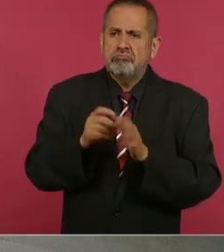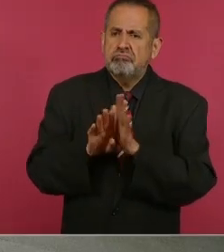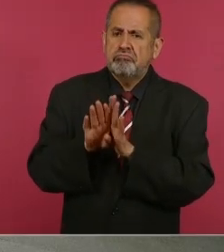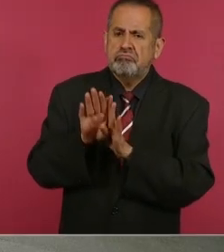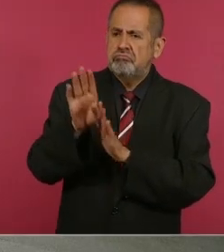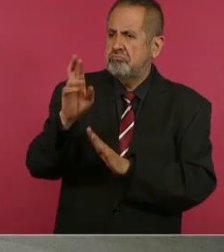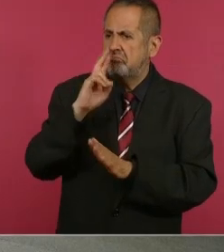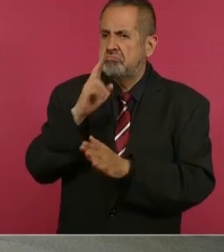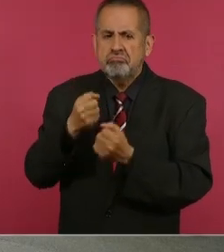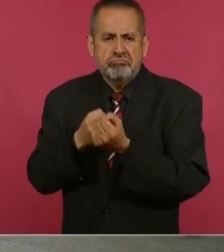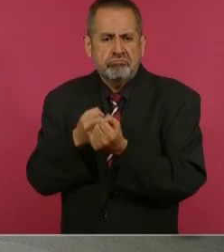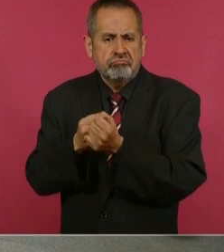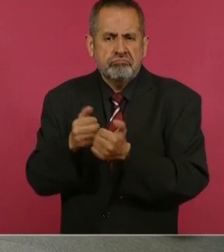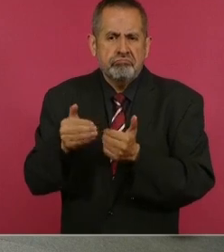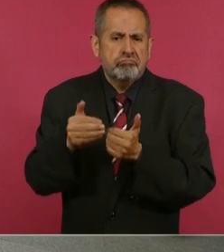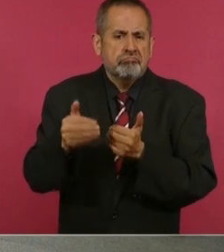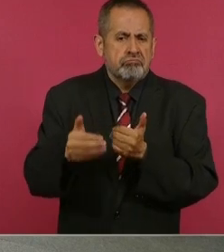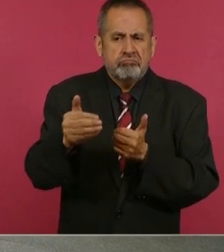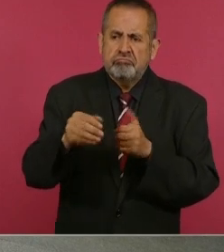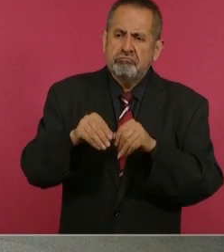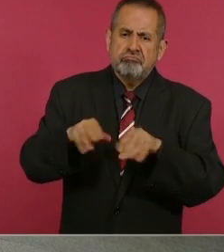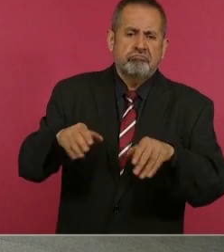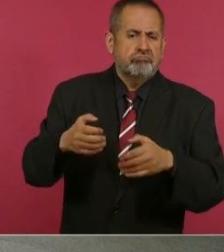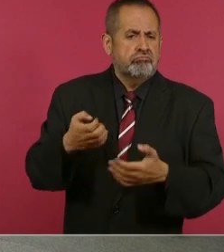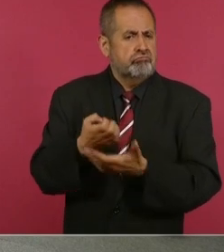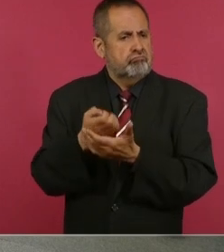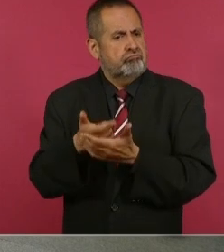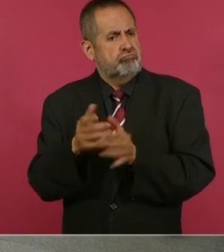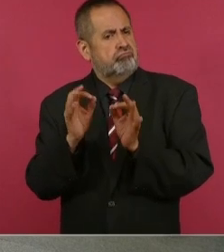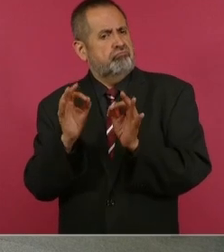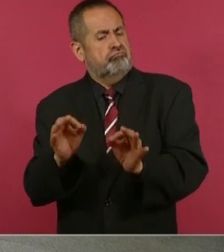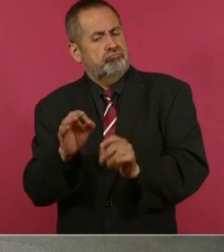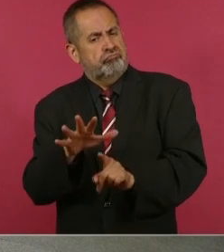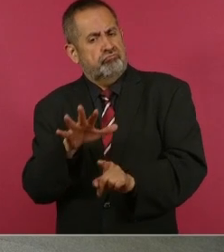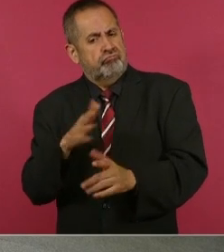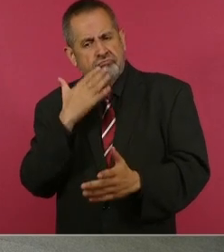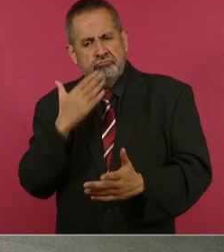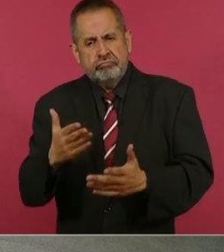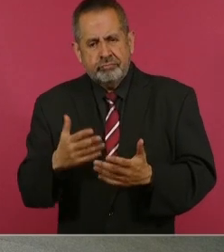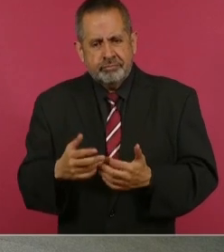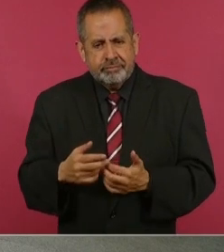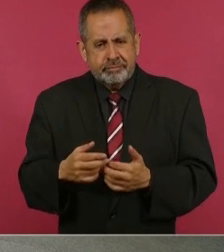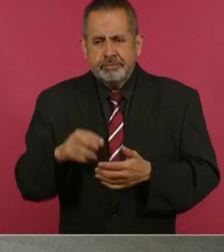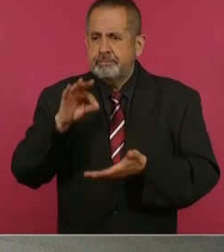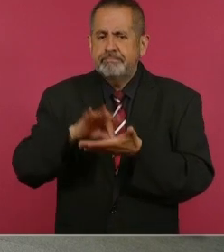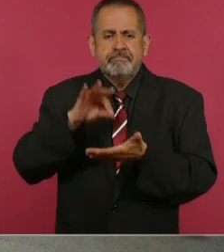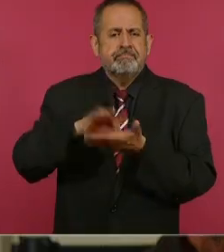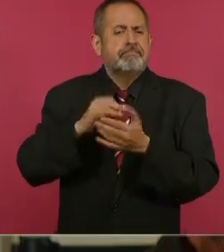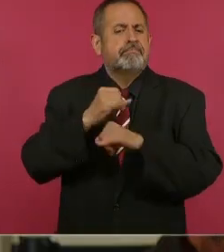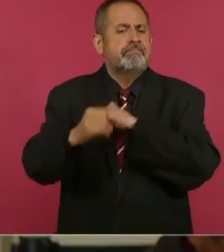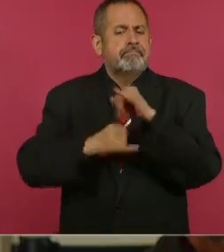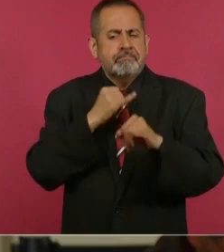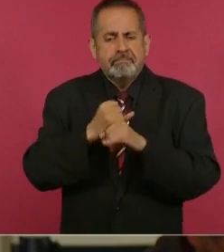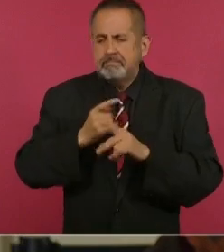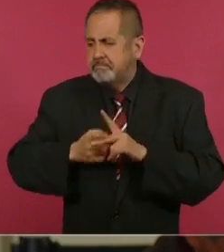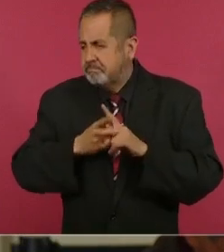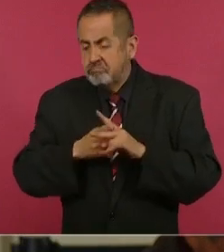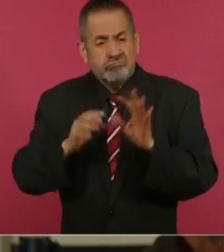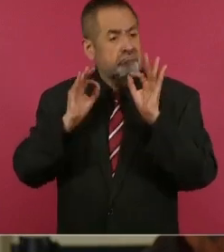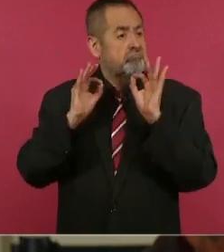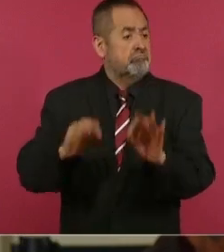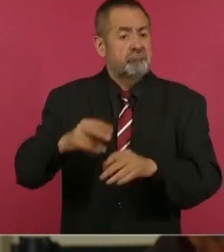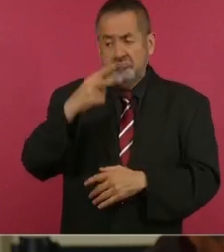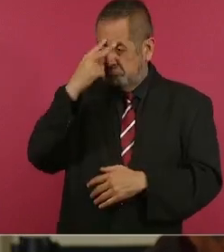mejor empuje y que tiene una expansión más notable, tanto a nivel de los rankings internacionales como a nivel